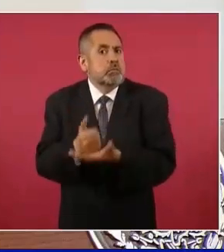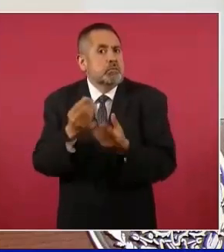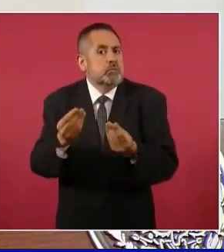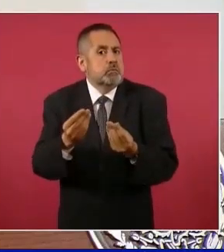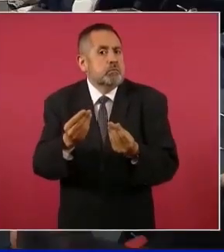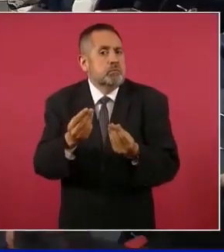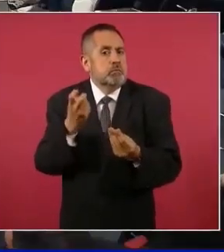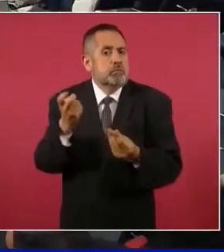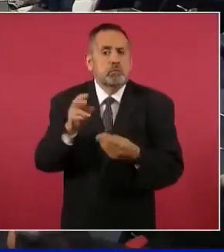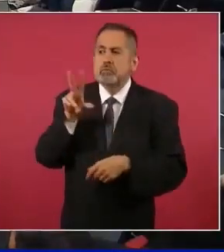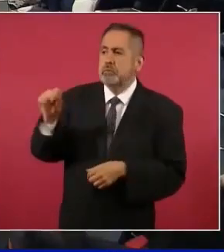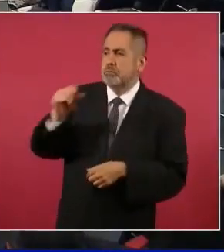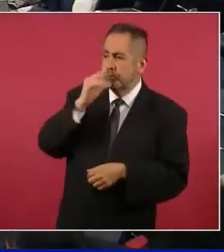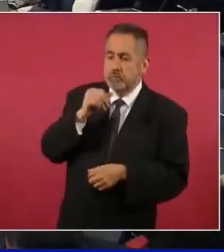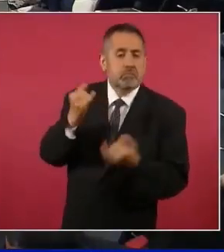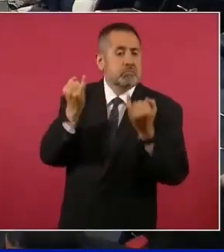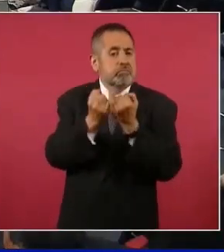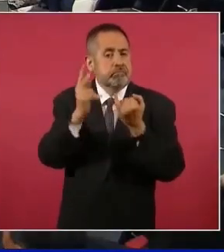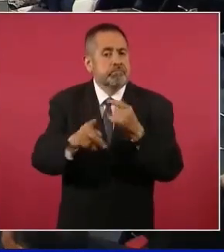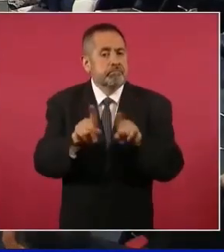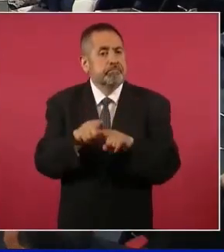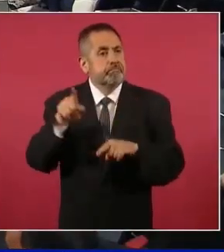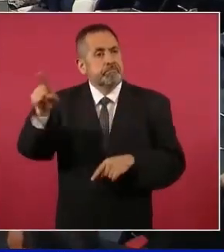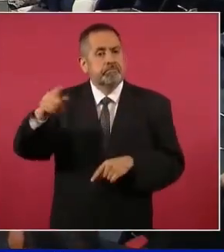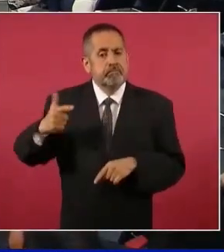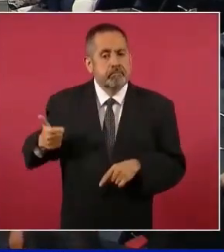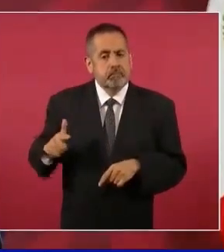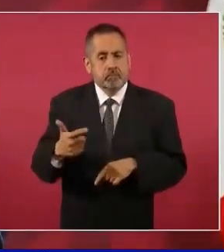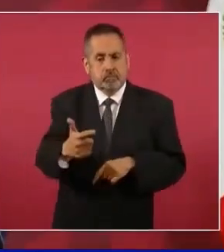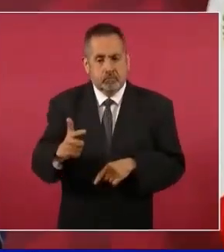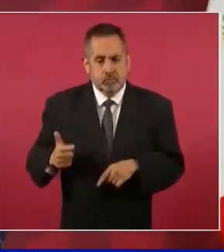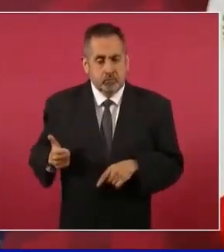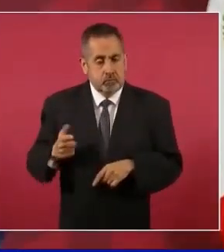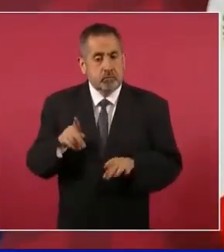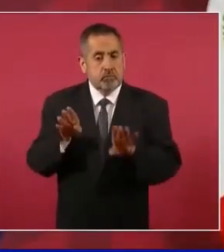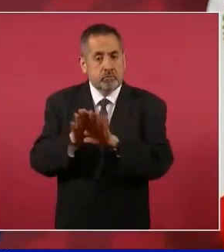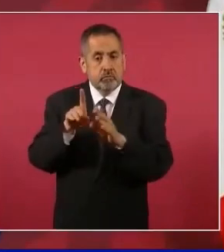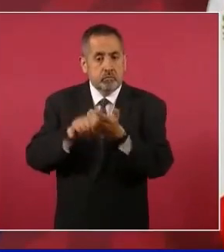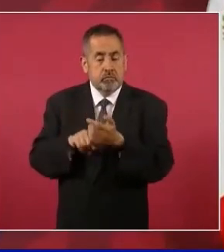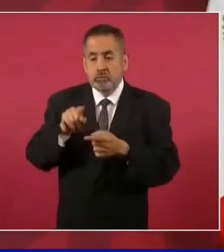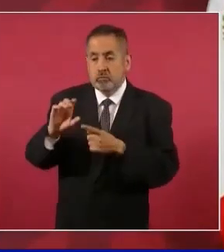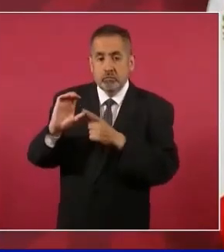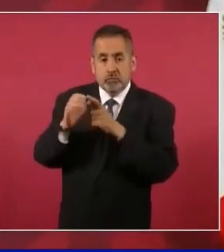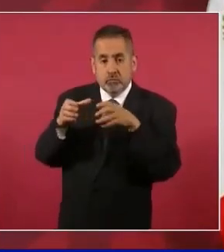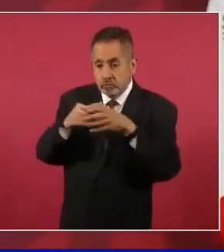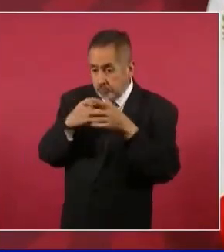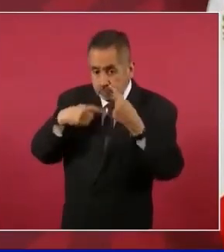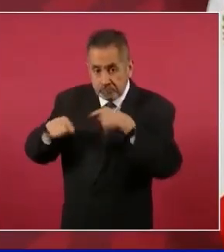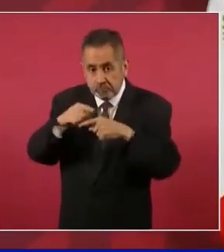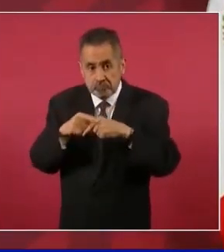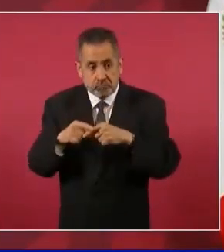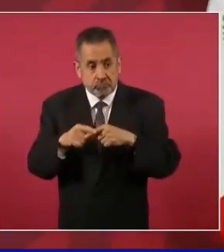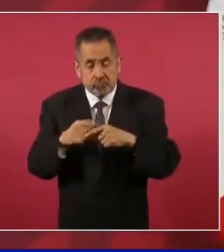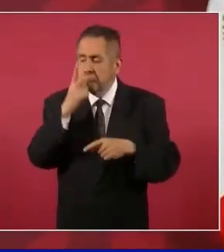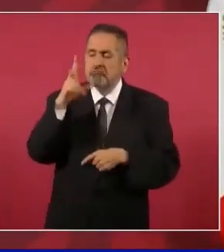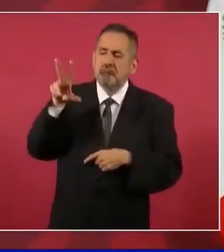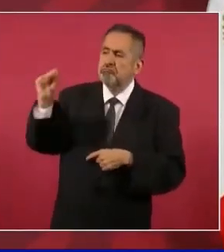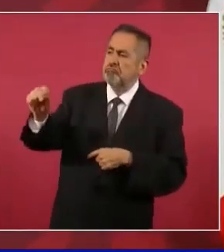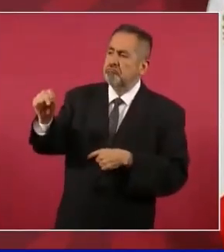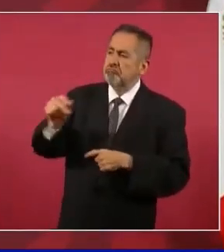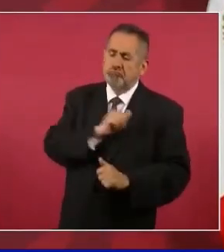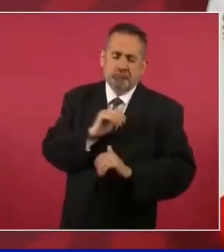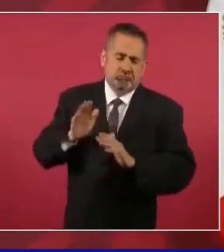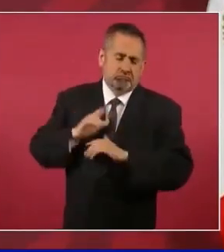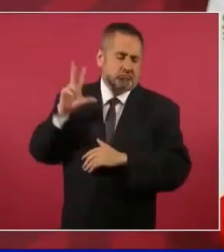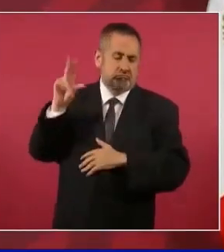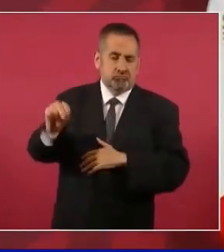Lo mismo en el caso de Guanajuato, que ya la comisión votó en contra,